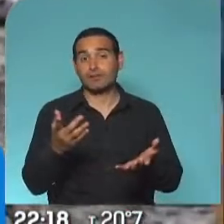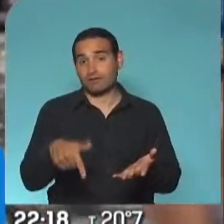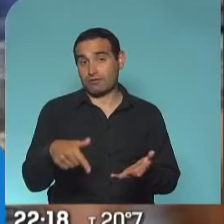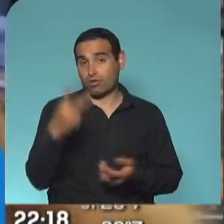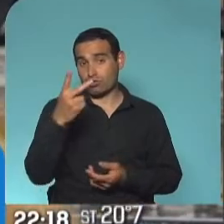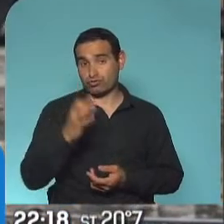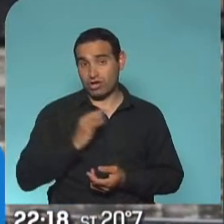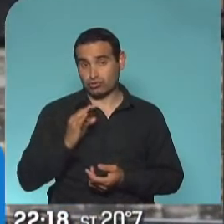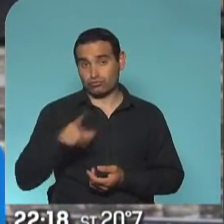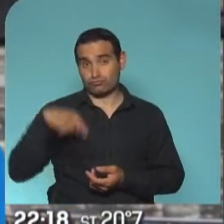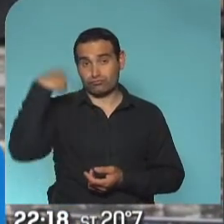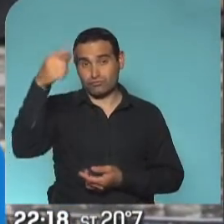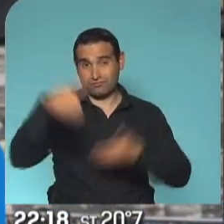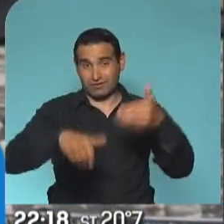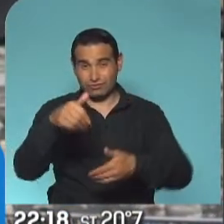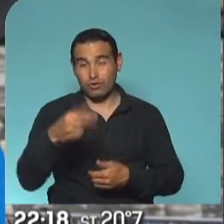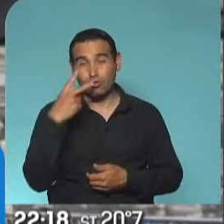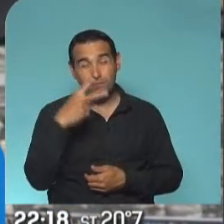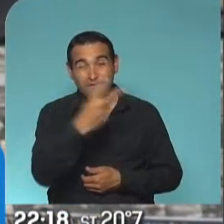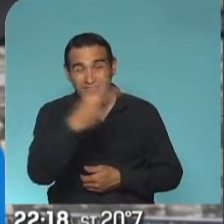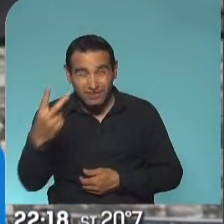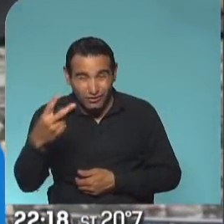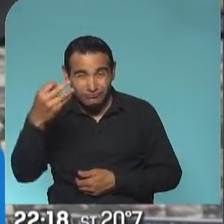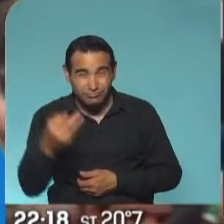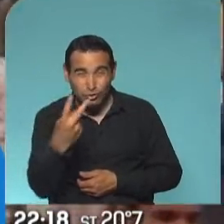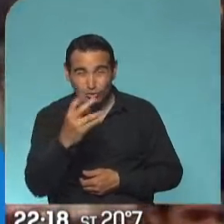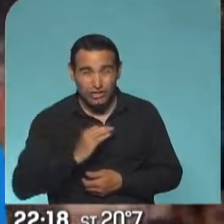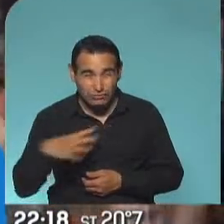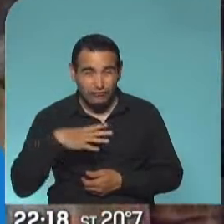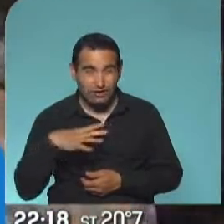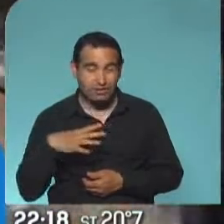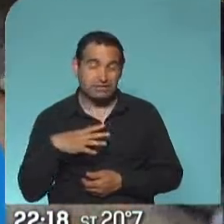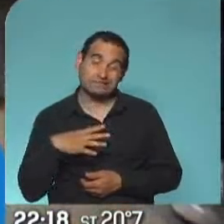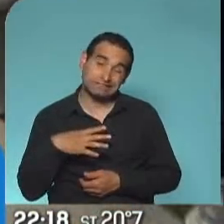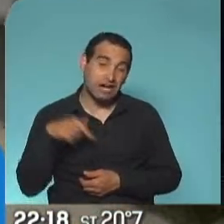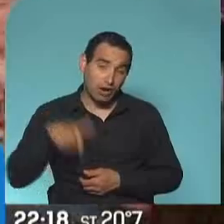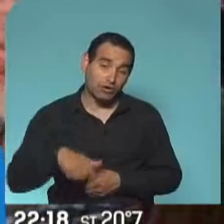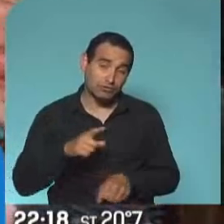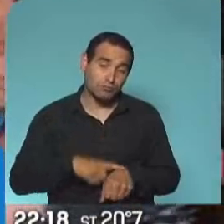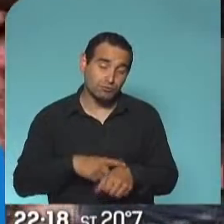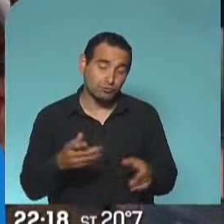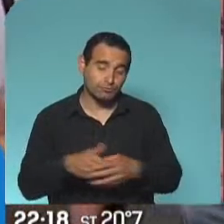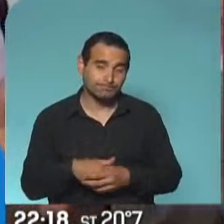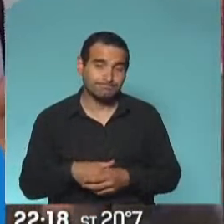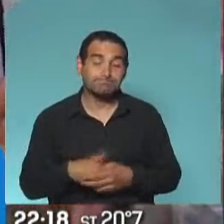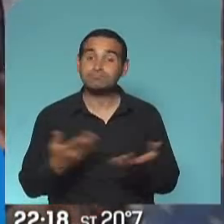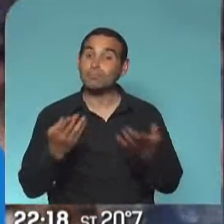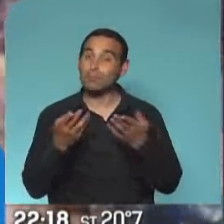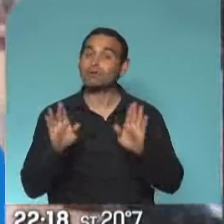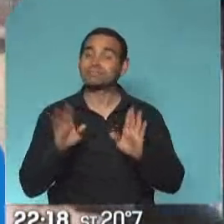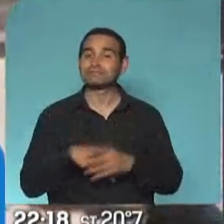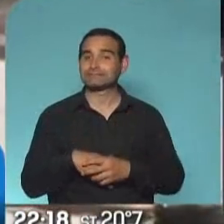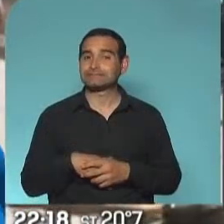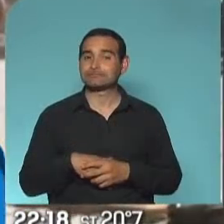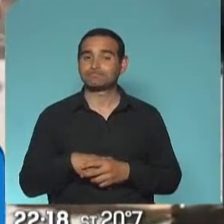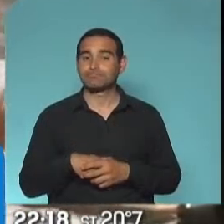¿2 años de la próxima presidencial en Chile? 2022. 2022, a 2 años de la próxima. Bueno, por ahí ese es el momento también, ¿no? Es muy posible.